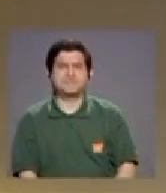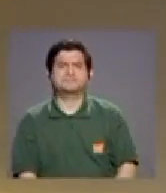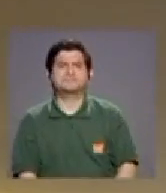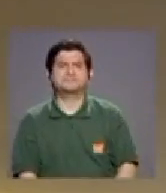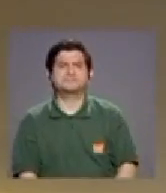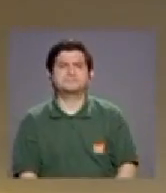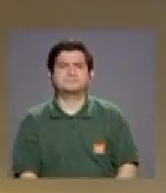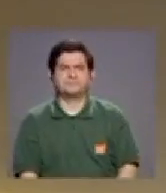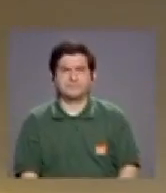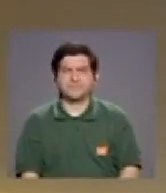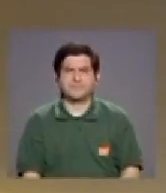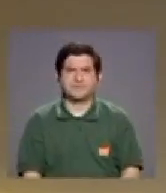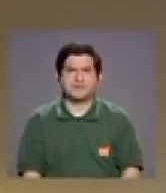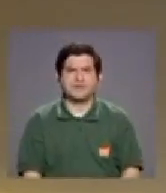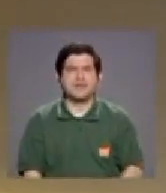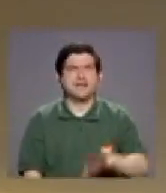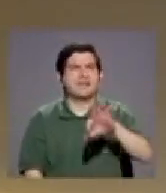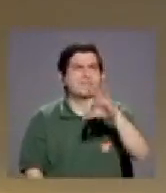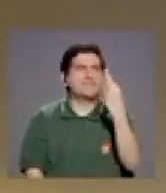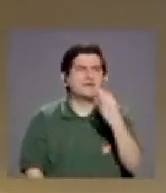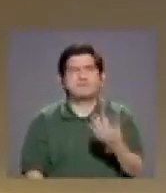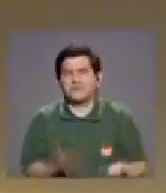un aterrice de Herediano.